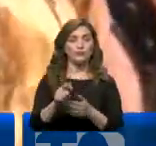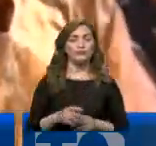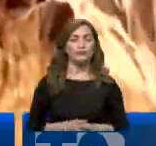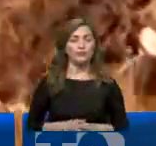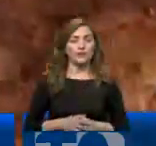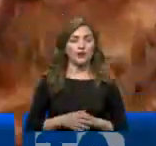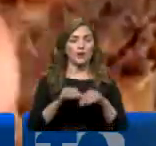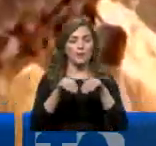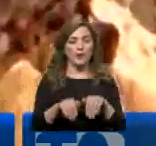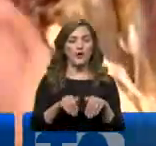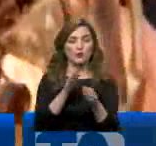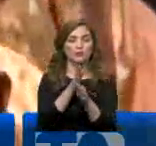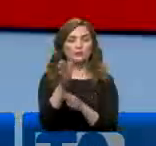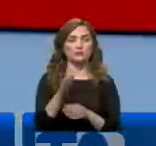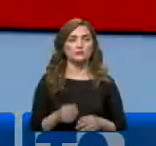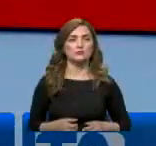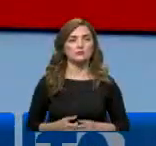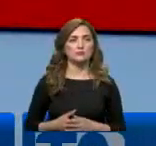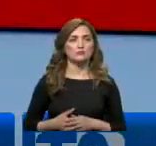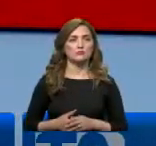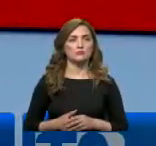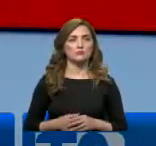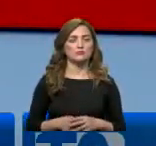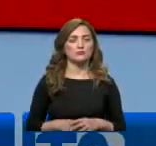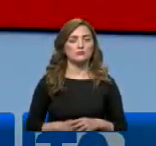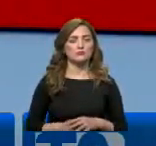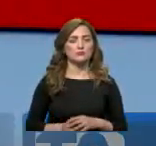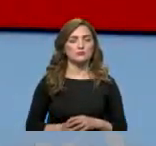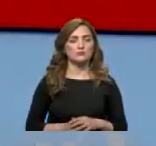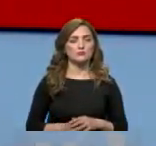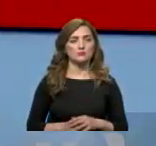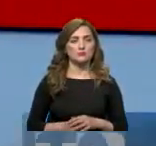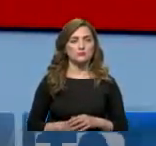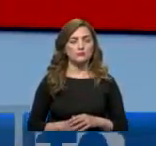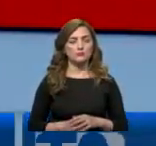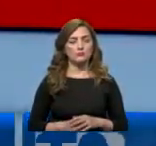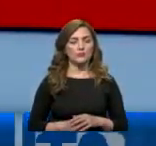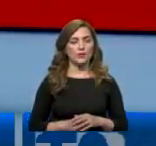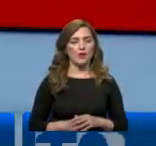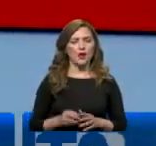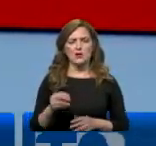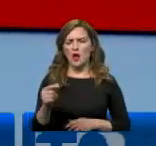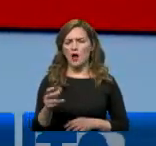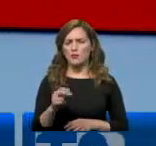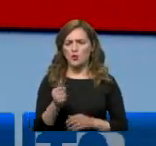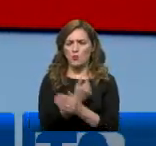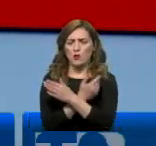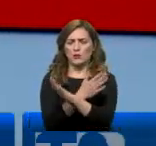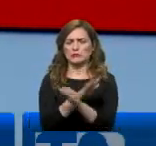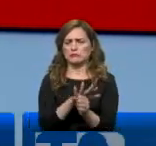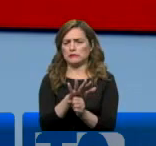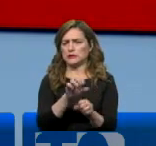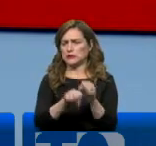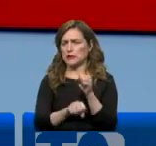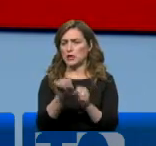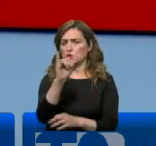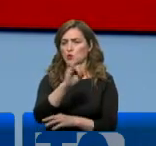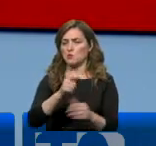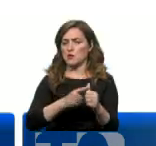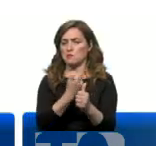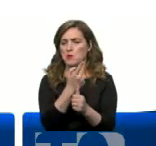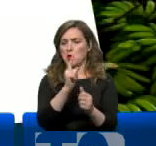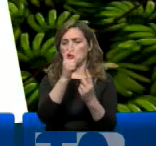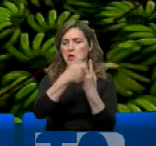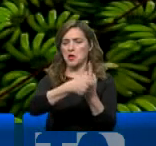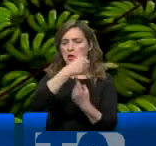unidades caninas especializadas. Hemos actuado muy rápidamente para que esto no afecte a nuestra principal industria de